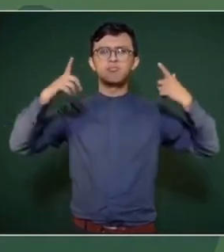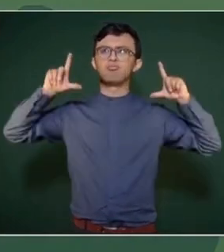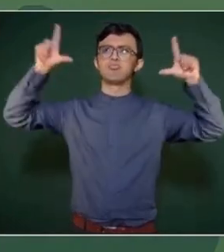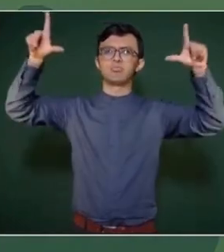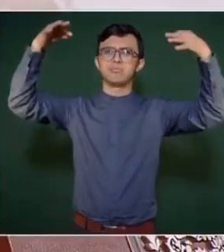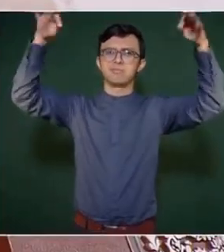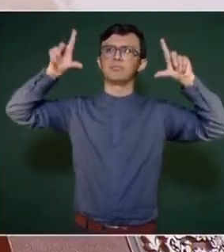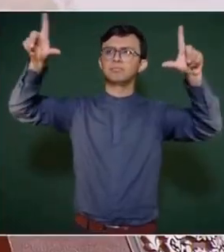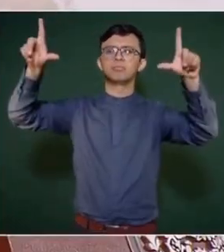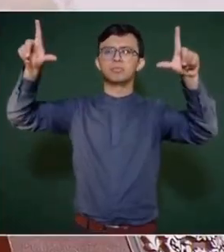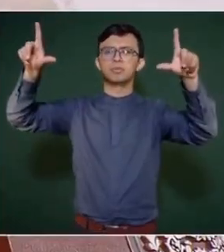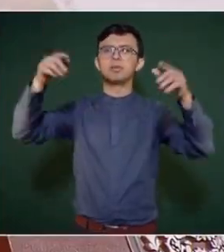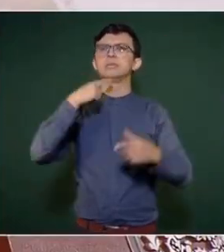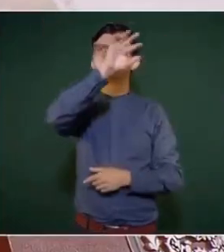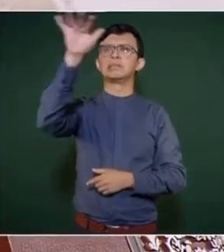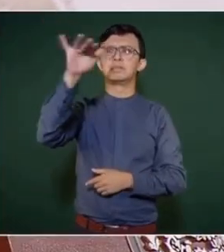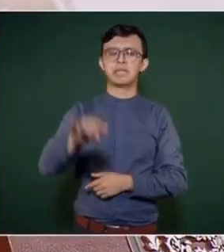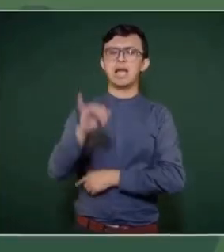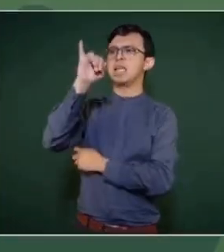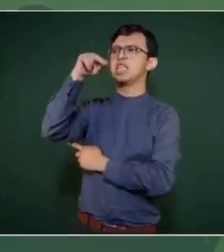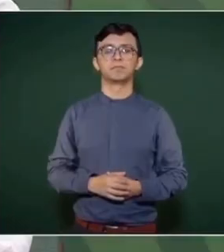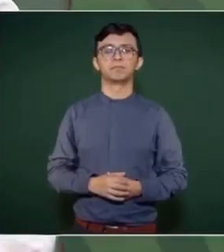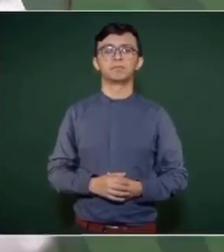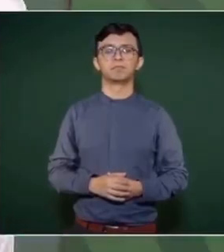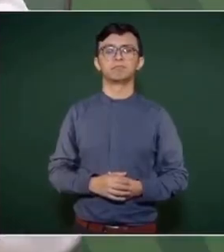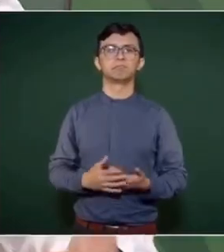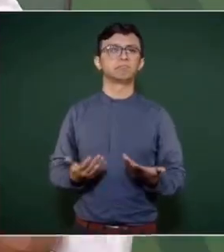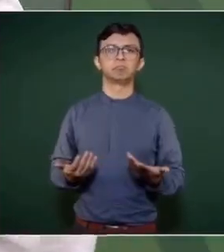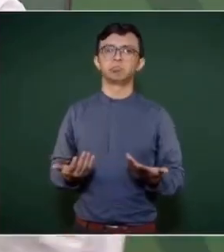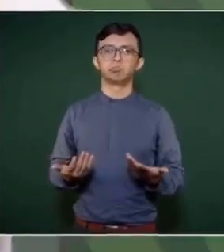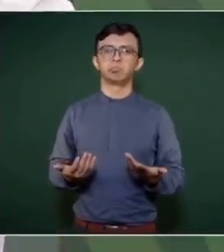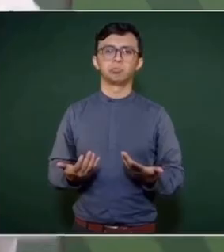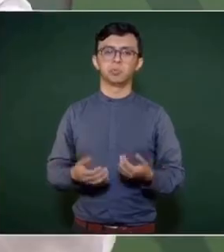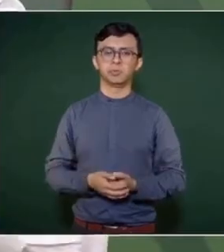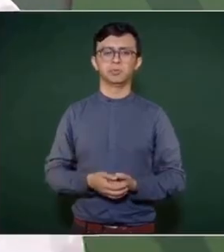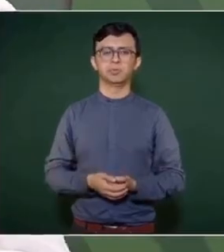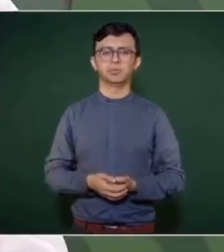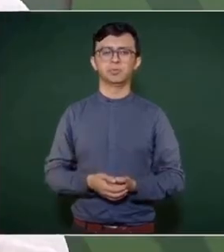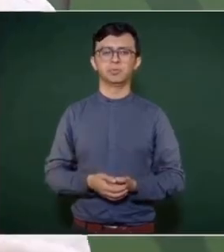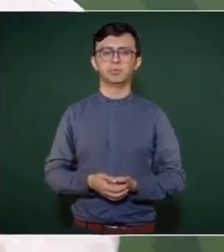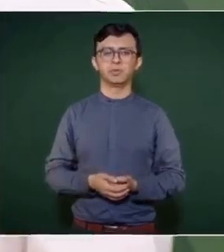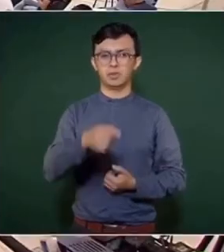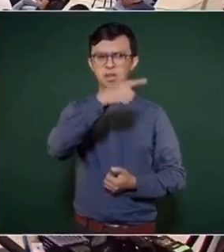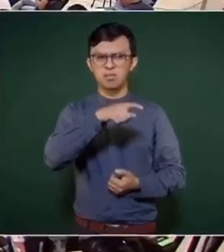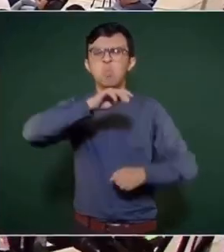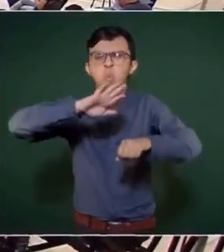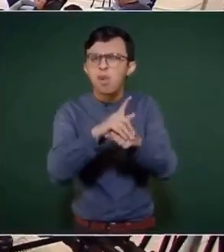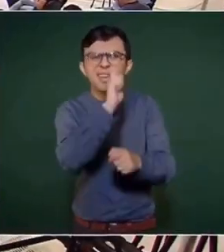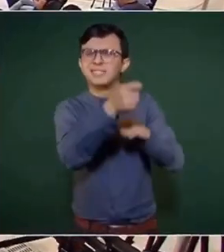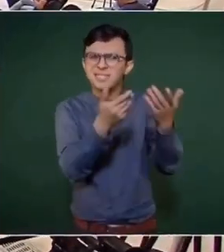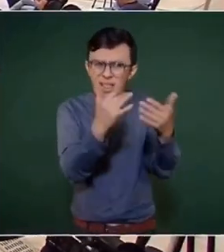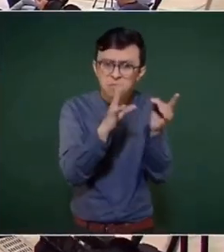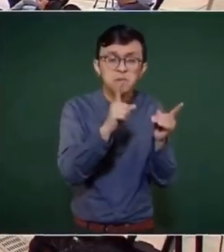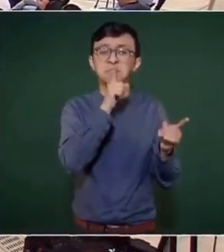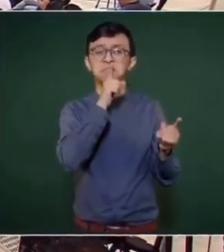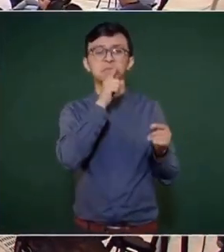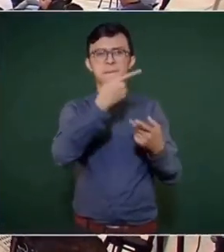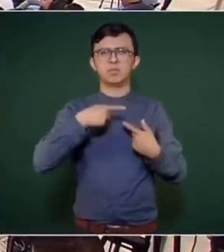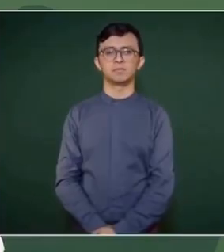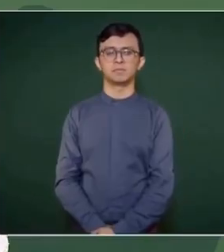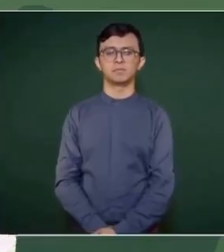mantas o carteles diciendo el INE no se toca. No había